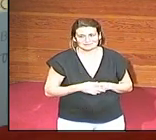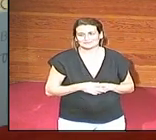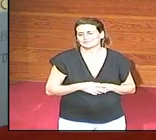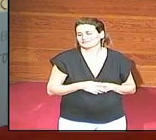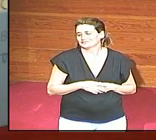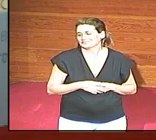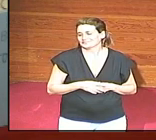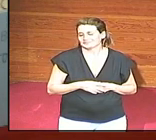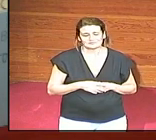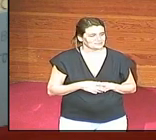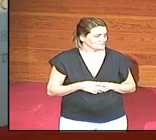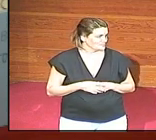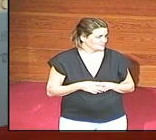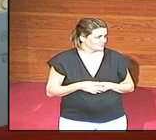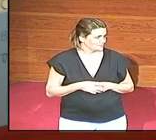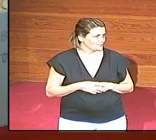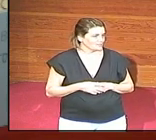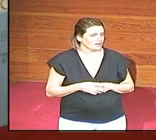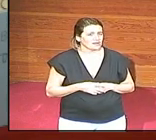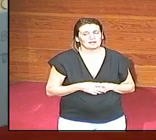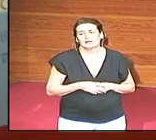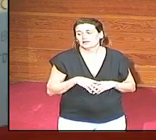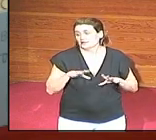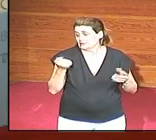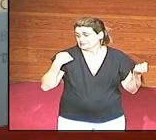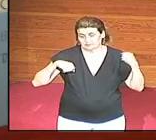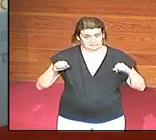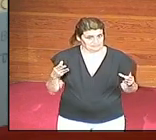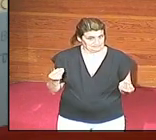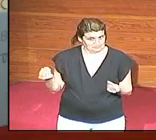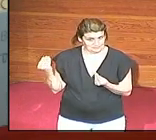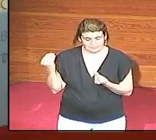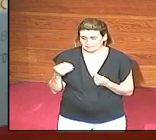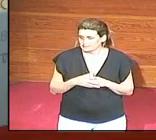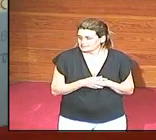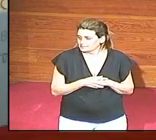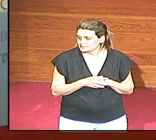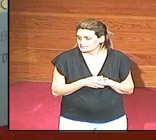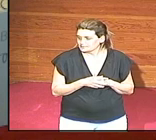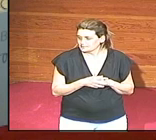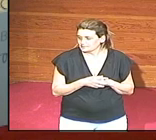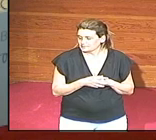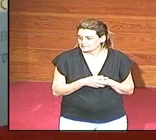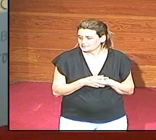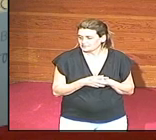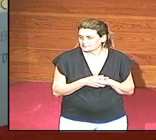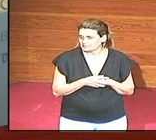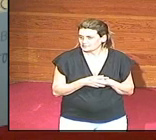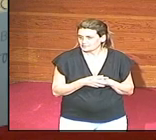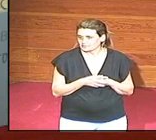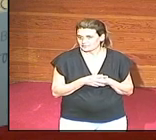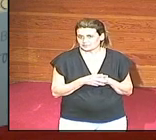utilizar. Pero bueno, hay que hablar de todos los actores y en todas casas cuecen habas y en la mía